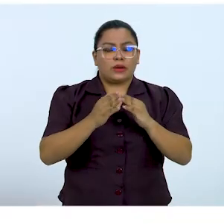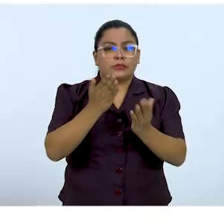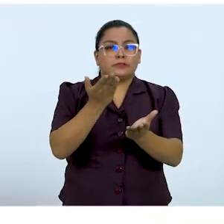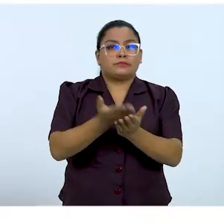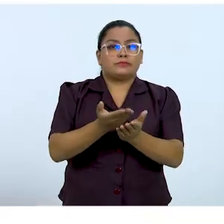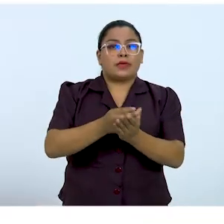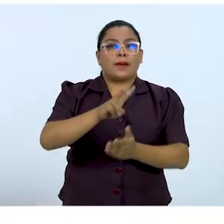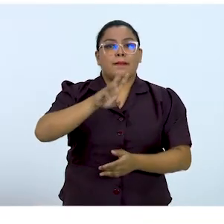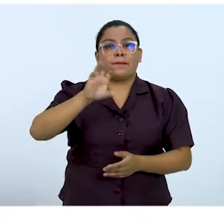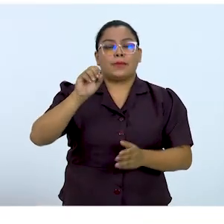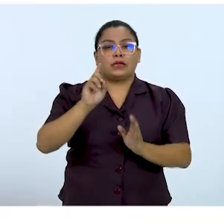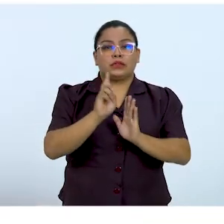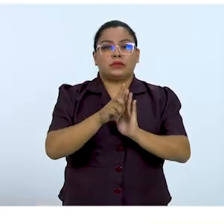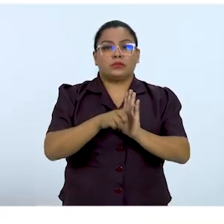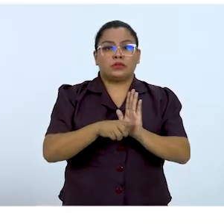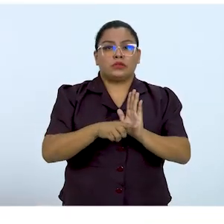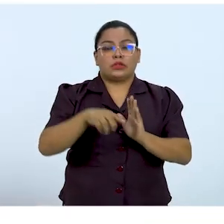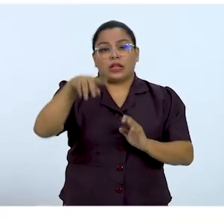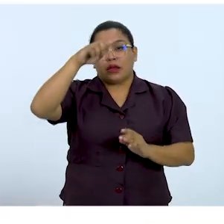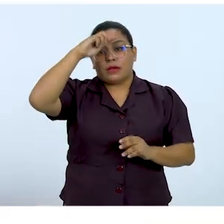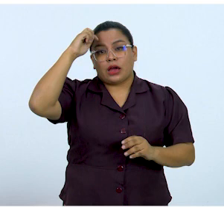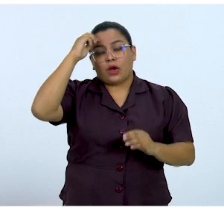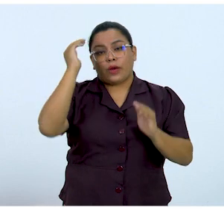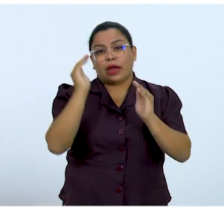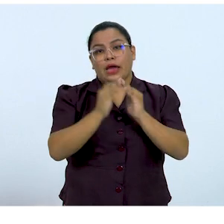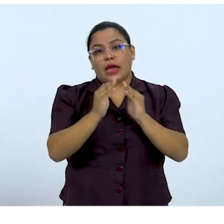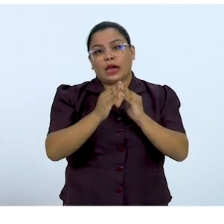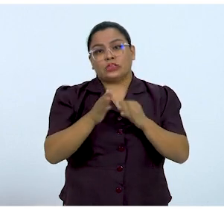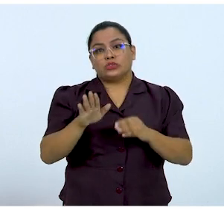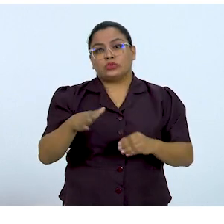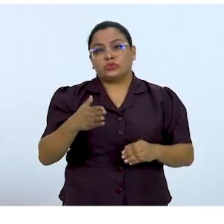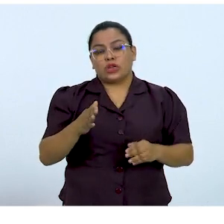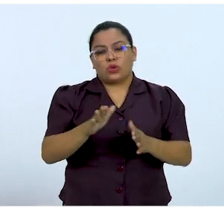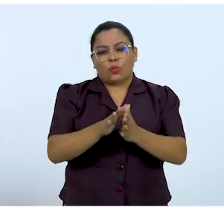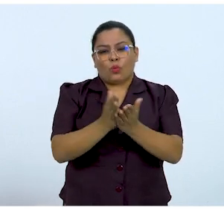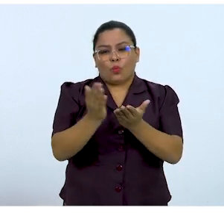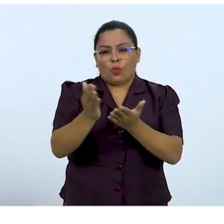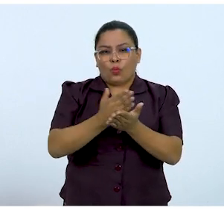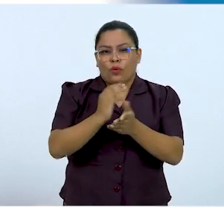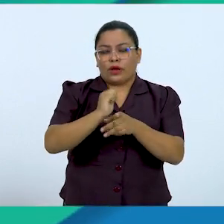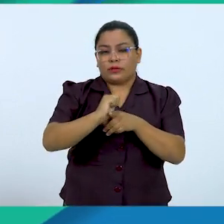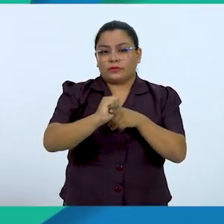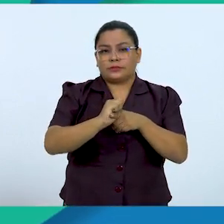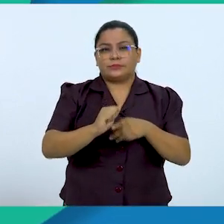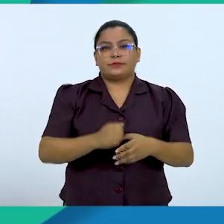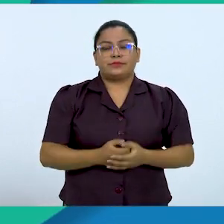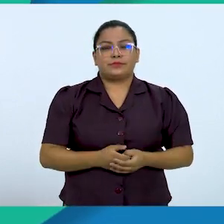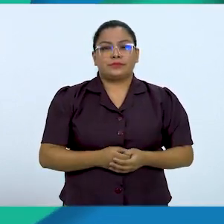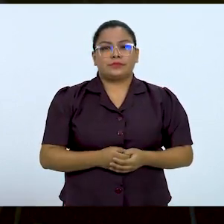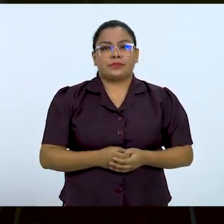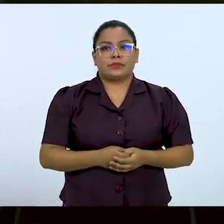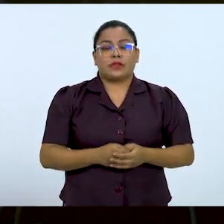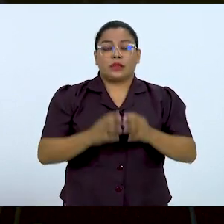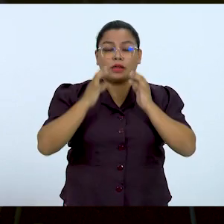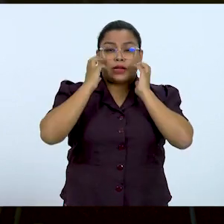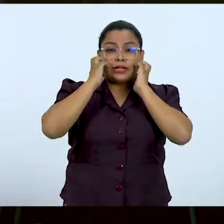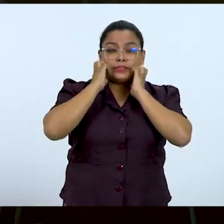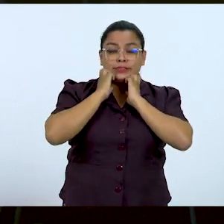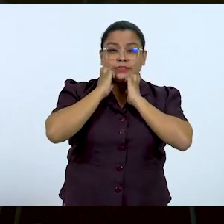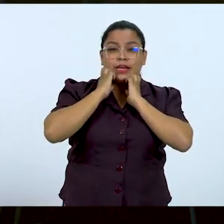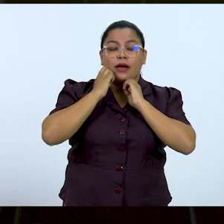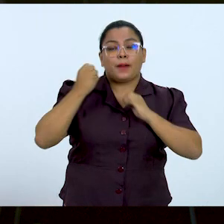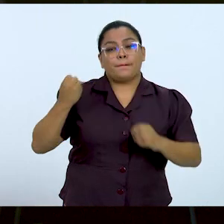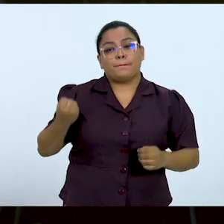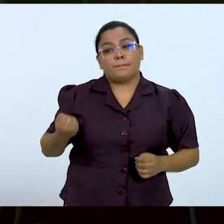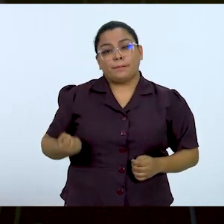Además, se proponen 20 minutos de trabajo en casa, utilizando el cuaderno de ejercicios. Para